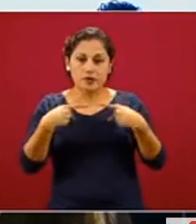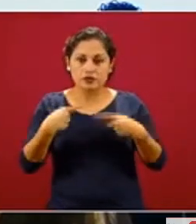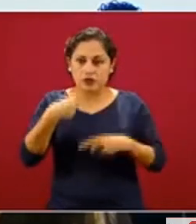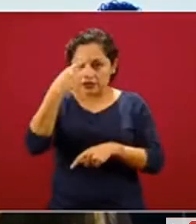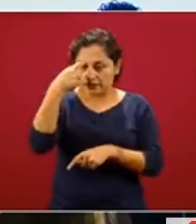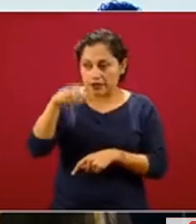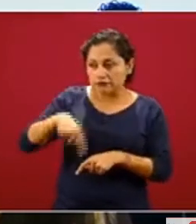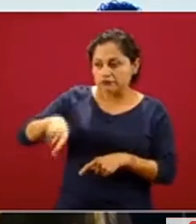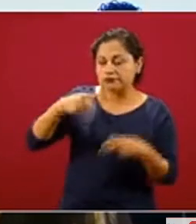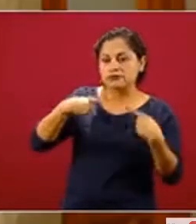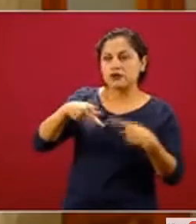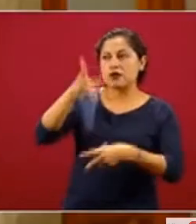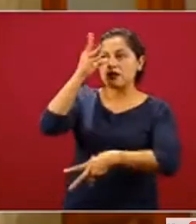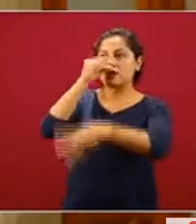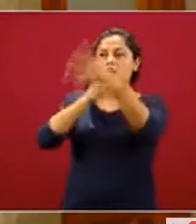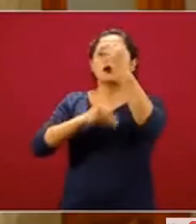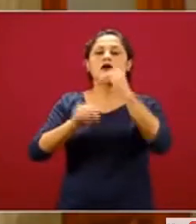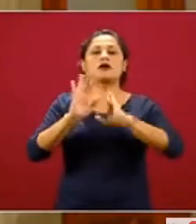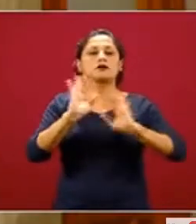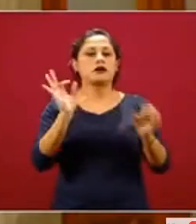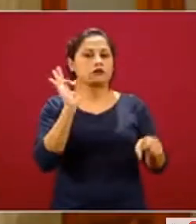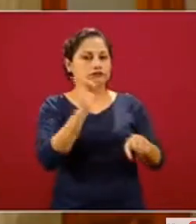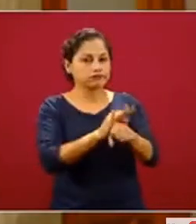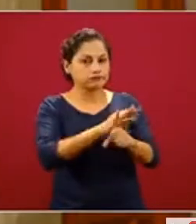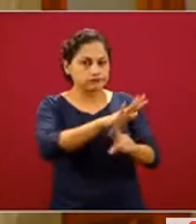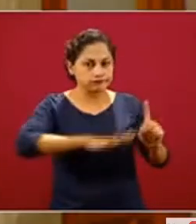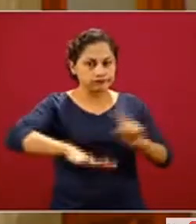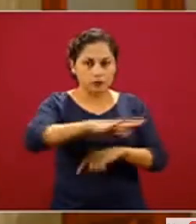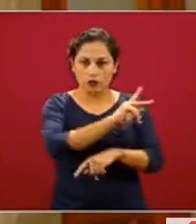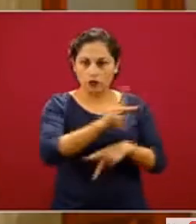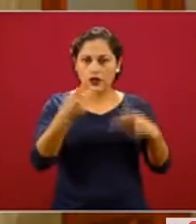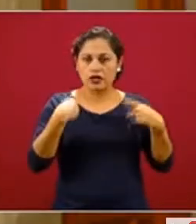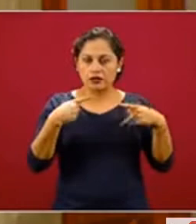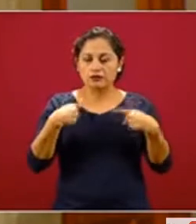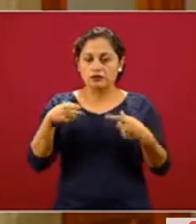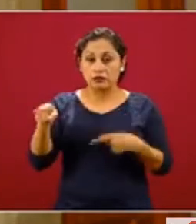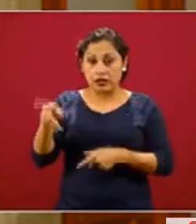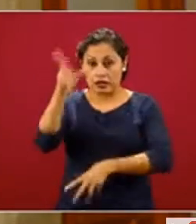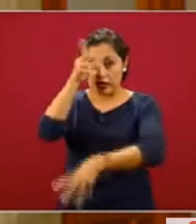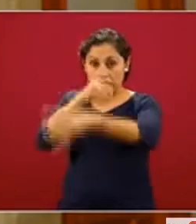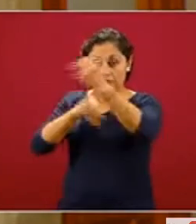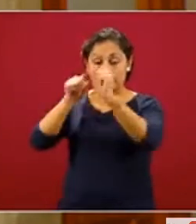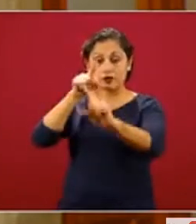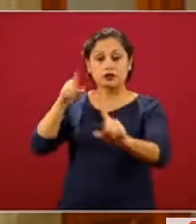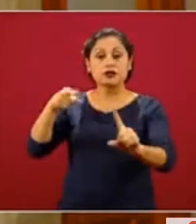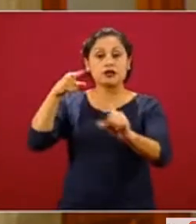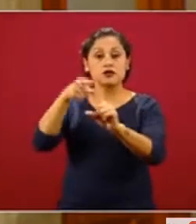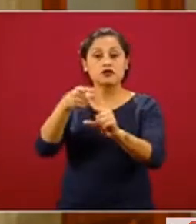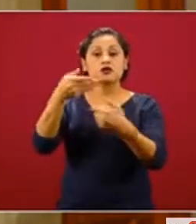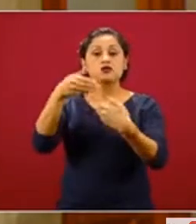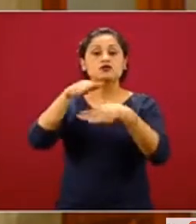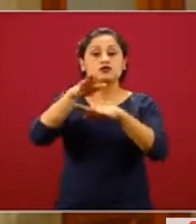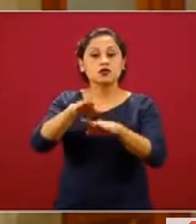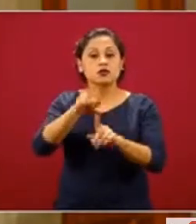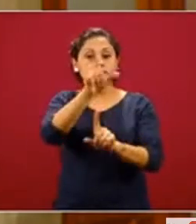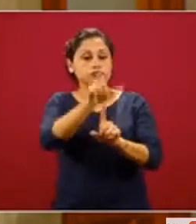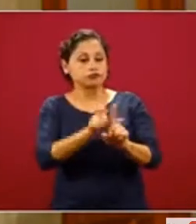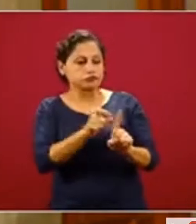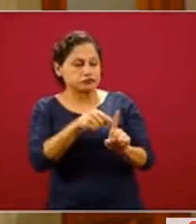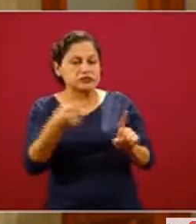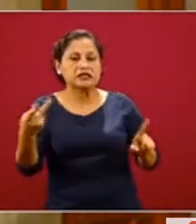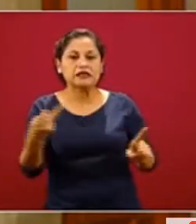componentes de atención médica, donde además tenemos un elemento clave sobre la atención y diferenciación clínica